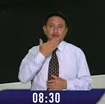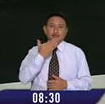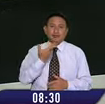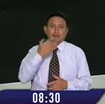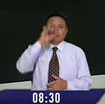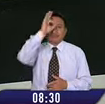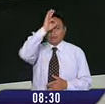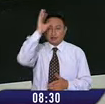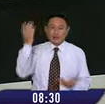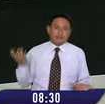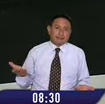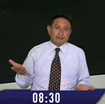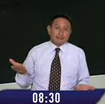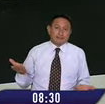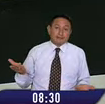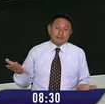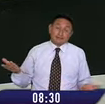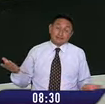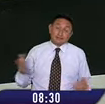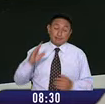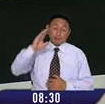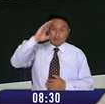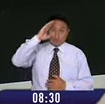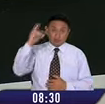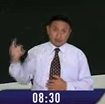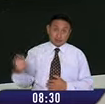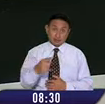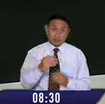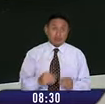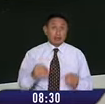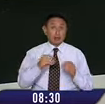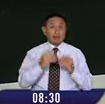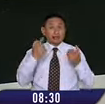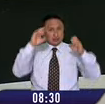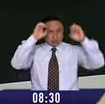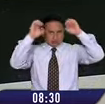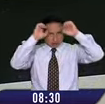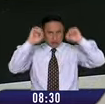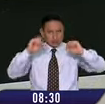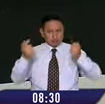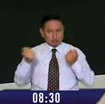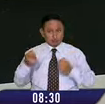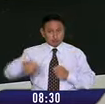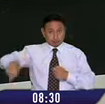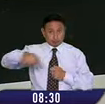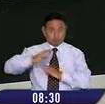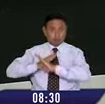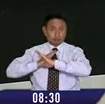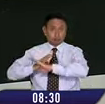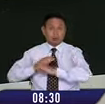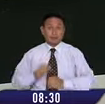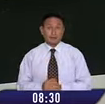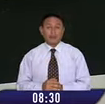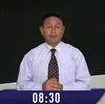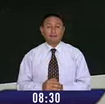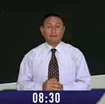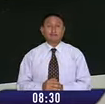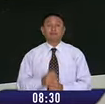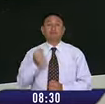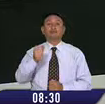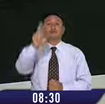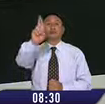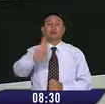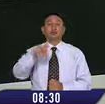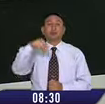ciudadanos, ¿qué podemos esperar? Policía, hay que implementar mayor estrategia y combatir a estos delincuentes. Sector de Gongopolo, tres